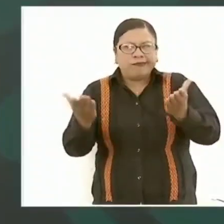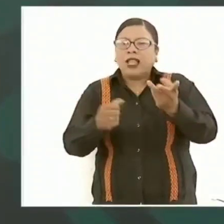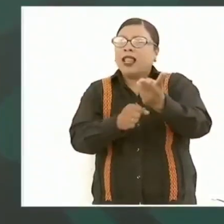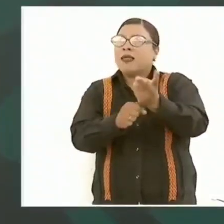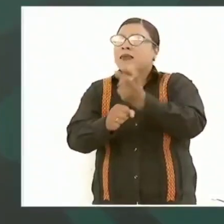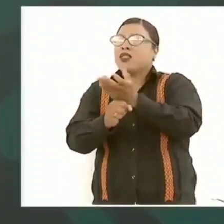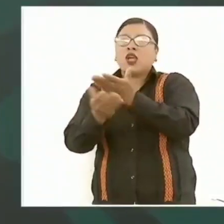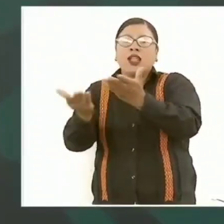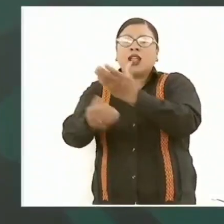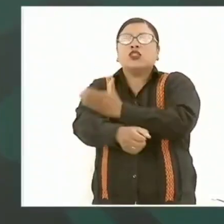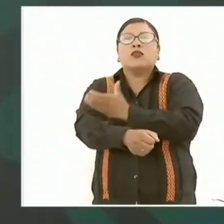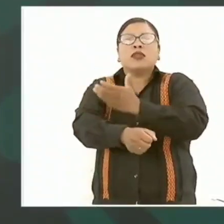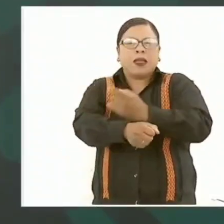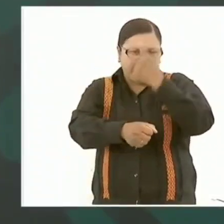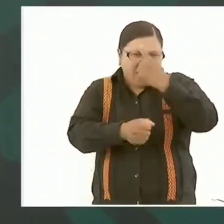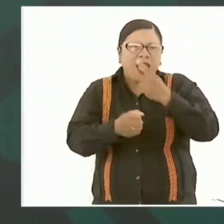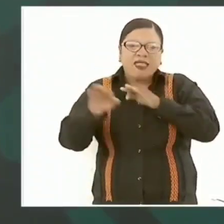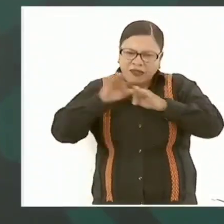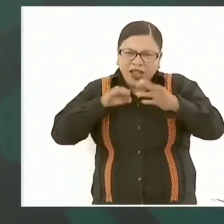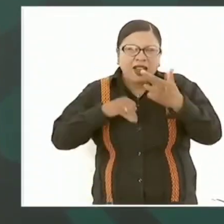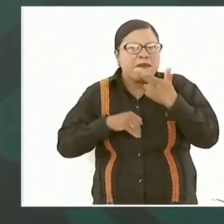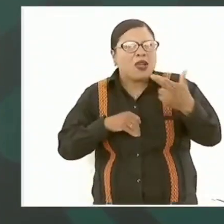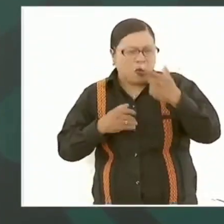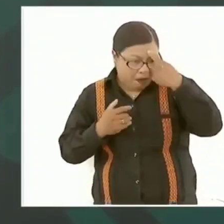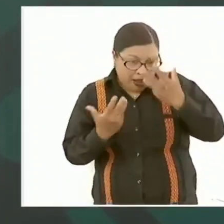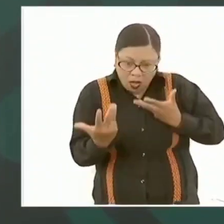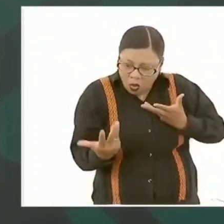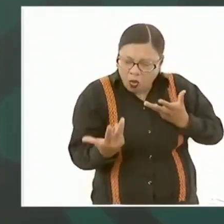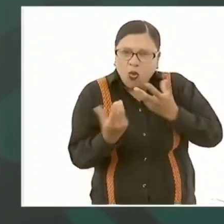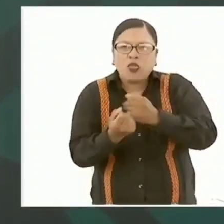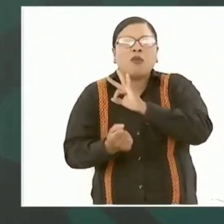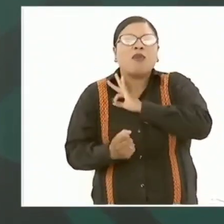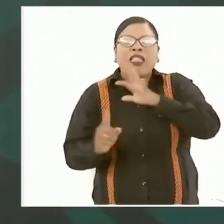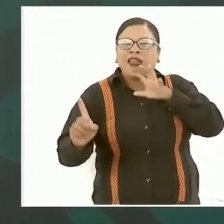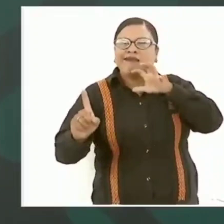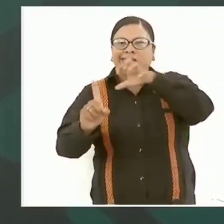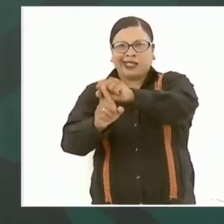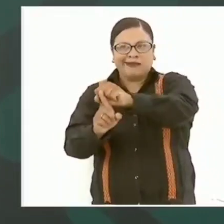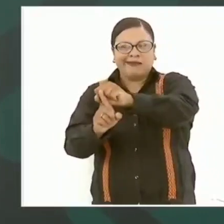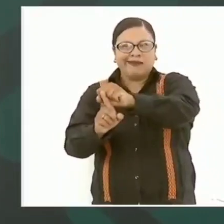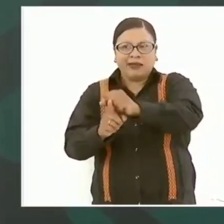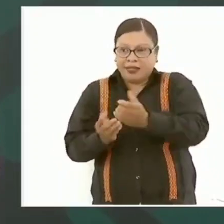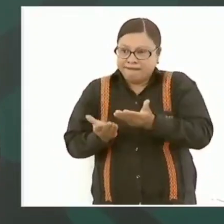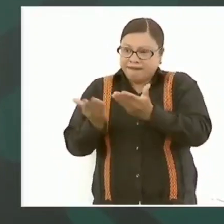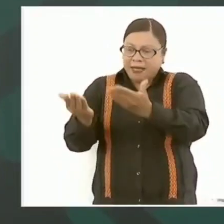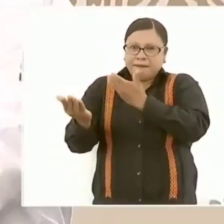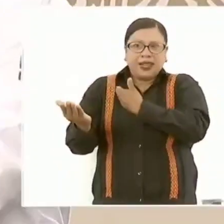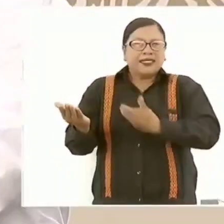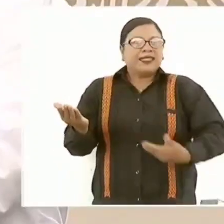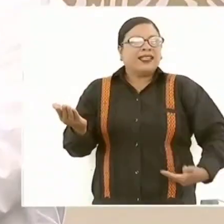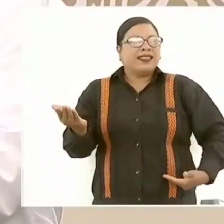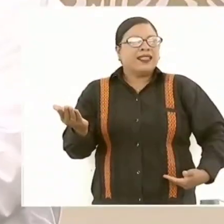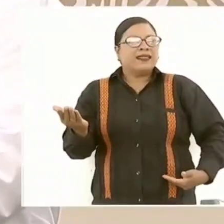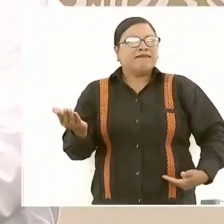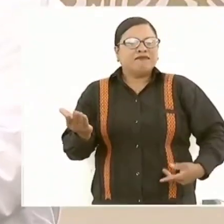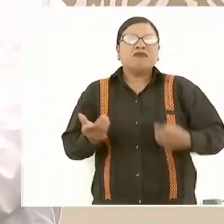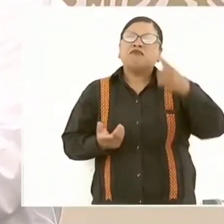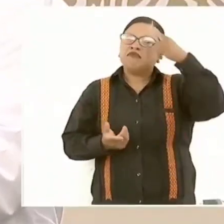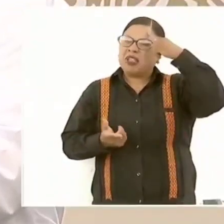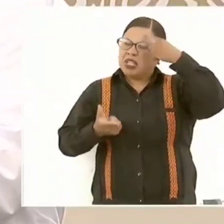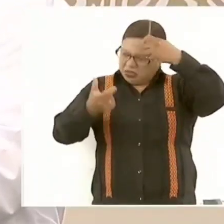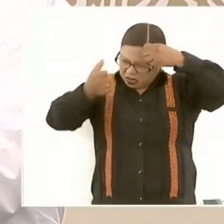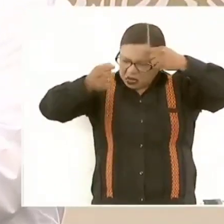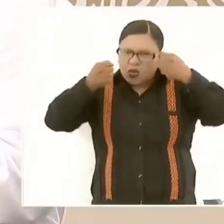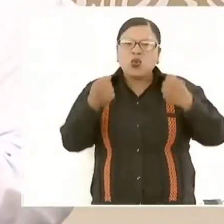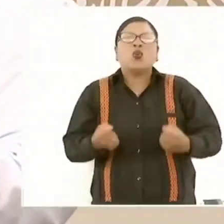los compañeros a poner lo mejor de sí para que juntos lo logremos. Señor presidente, tenga la seguridad